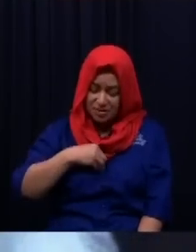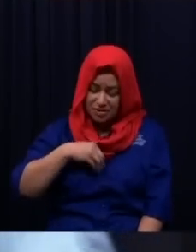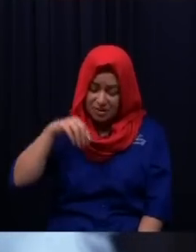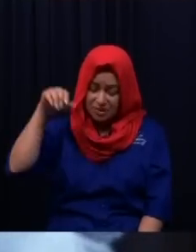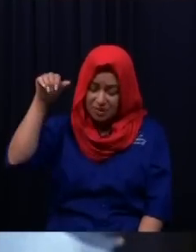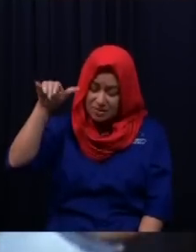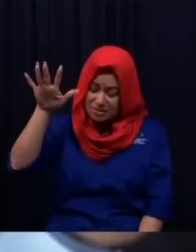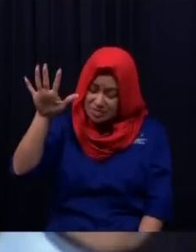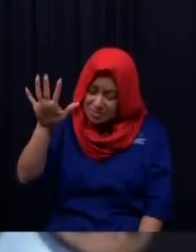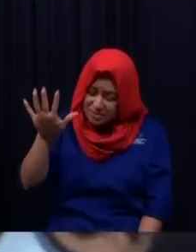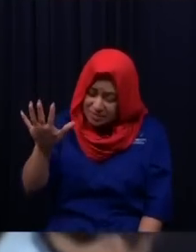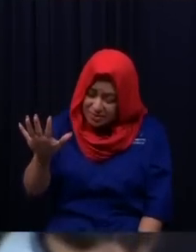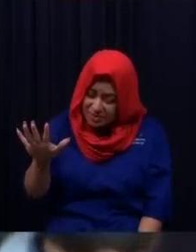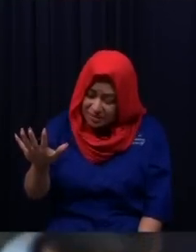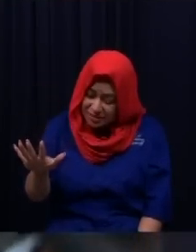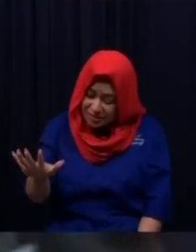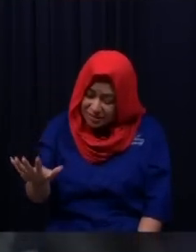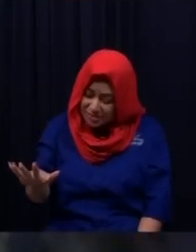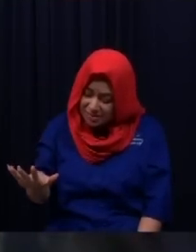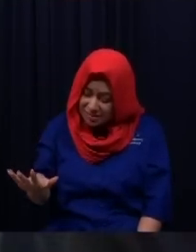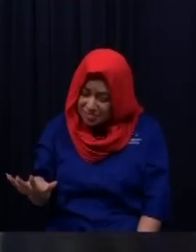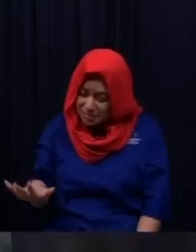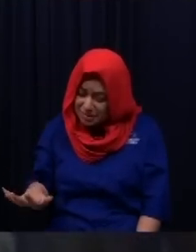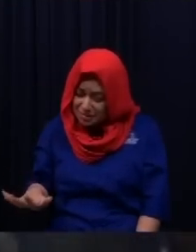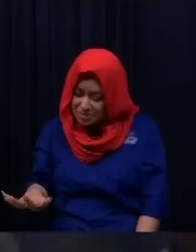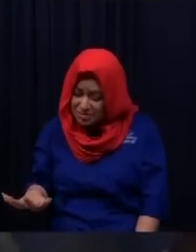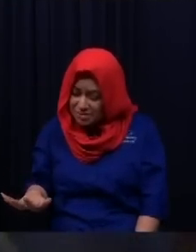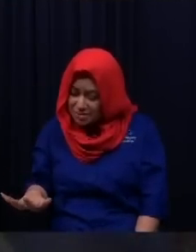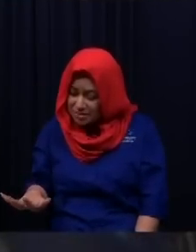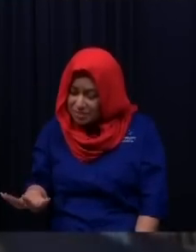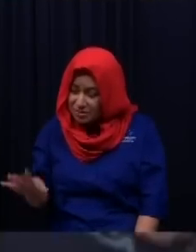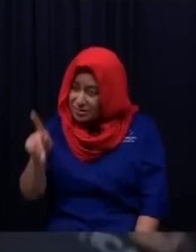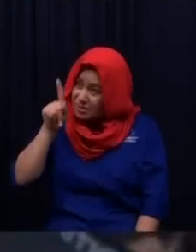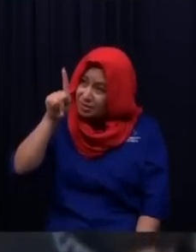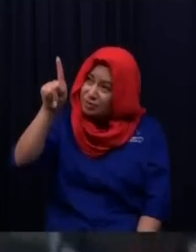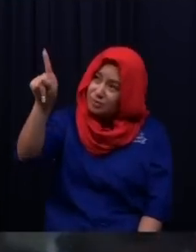quiero estar donde tú estás.